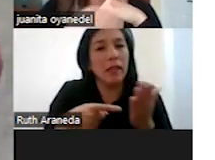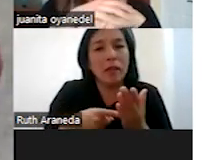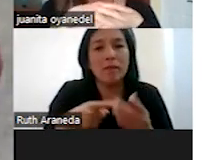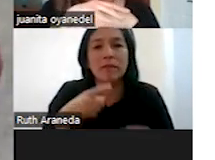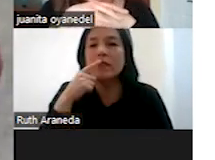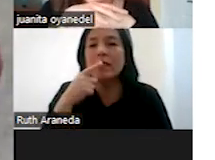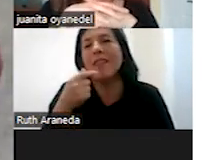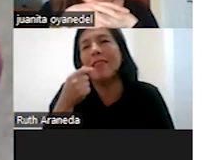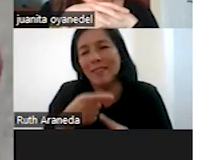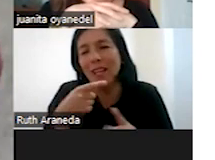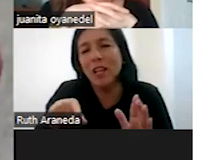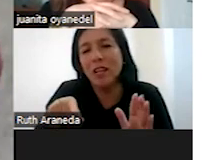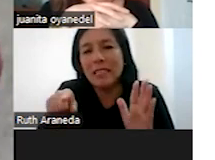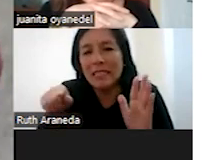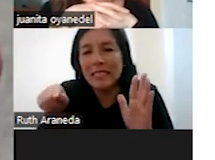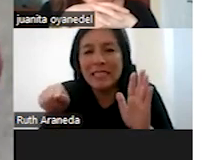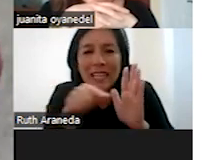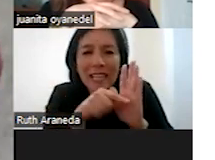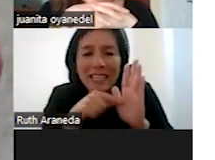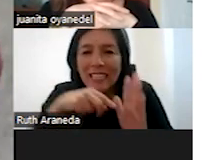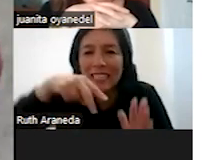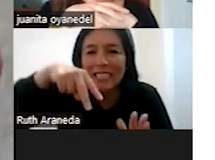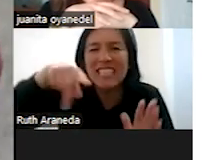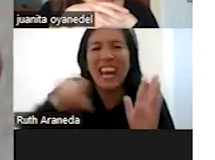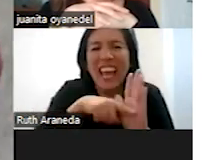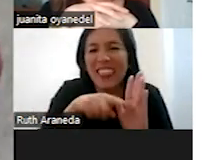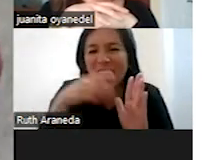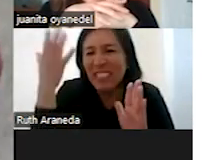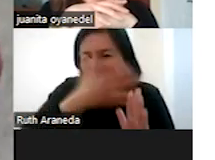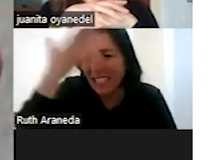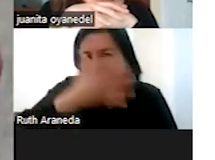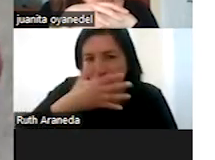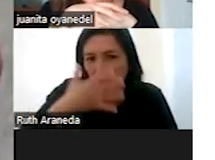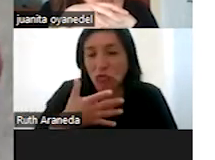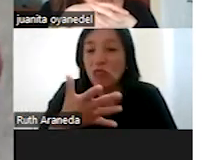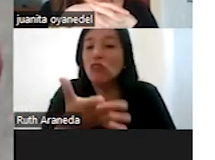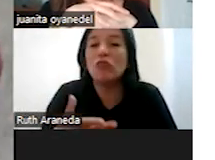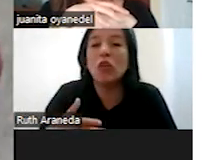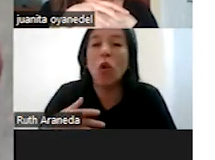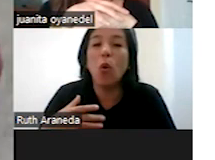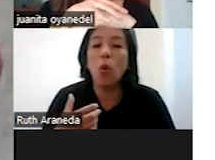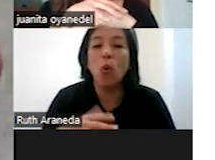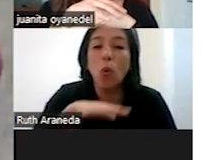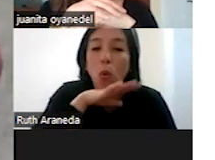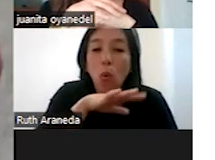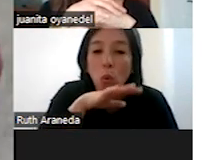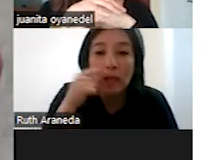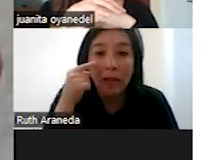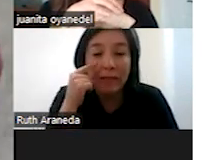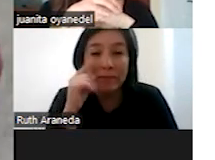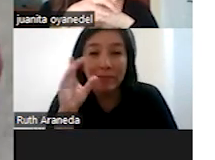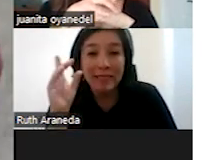negativa, lo que se llama la onda, es la forma técnica. Y bueno, se caracterizan por el uso del tembetá, ahí a la derecha arriba, que